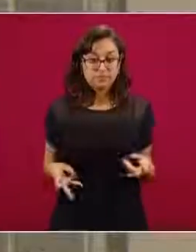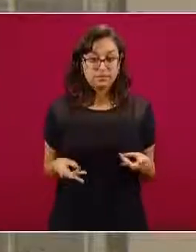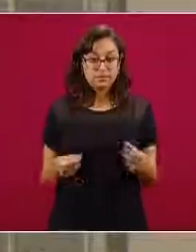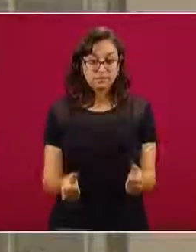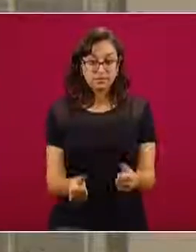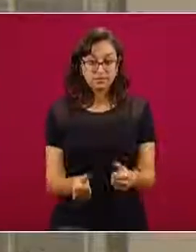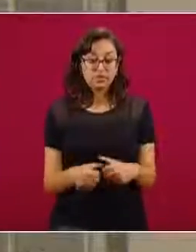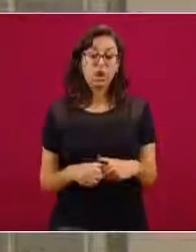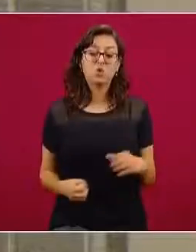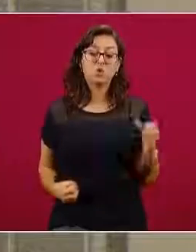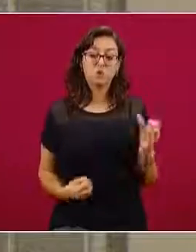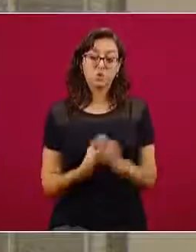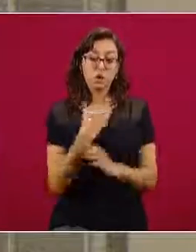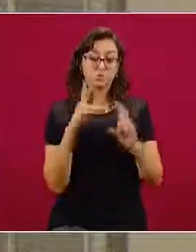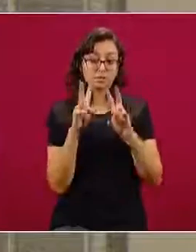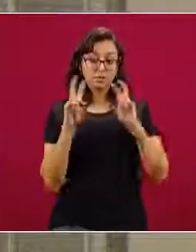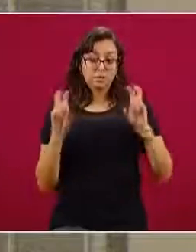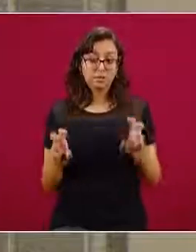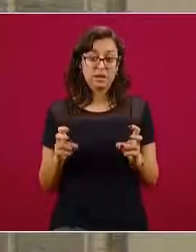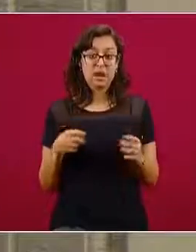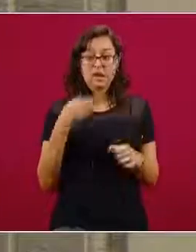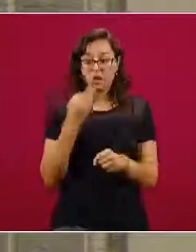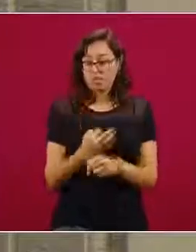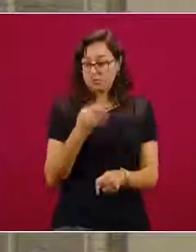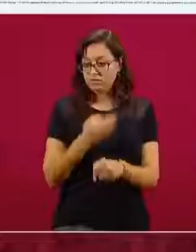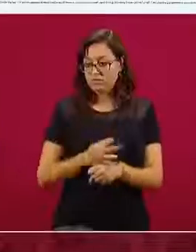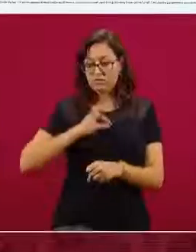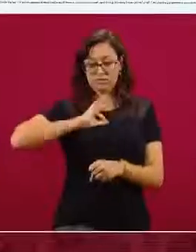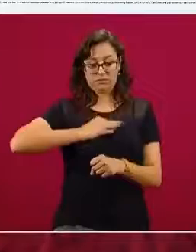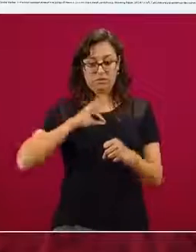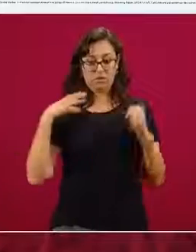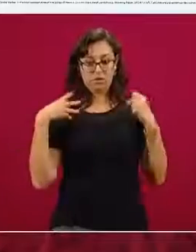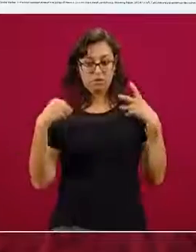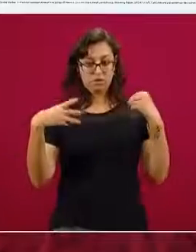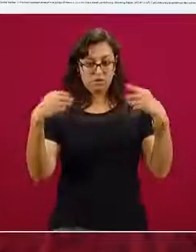categoría nueva. Esto surgió a partir de la pandemia del COVID.